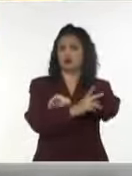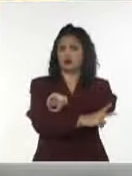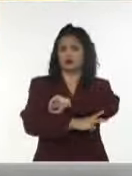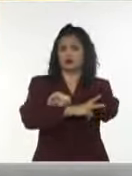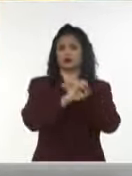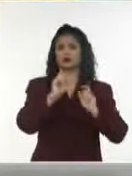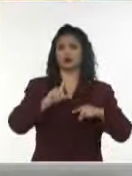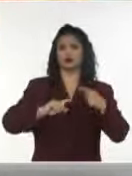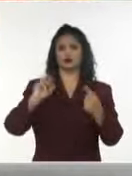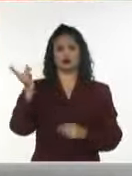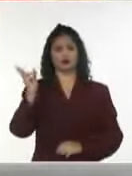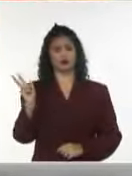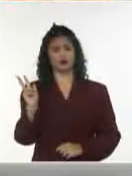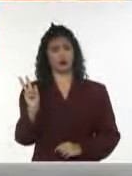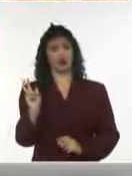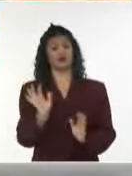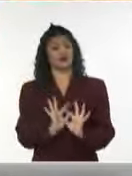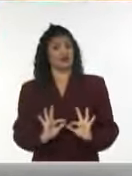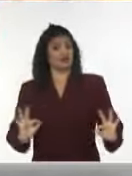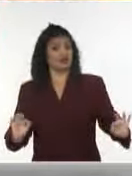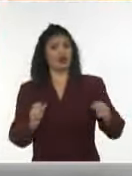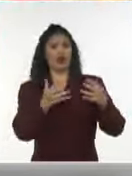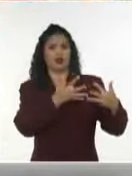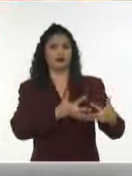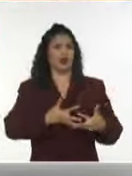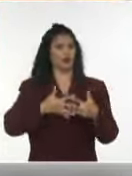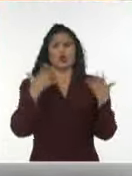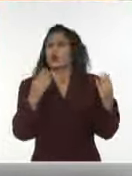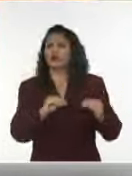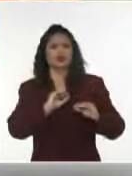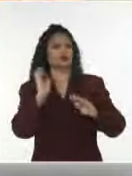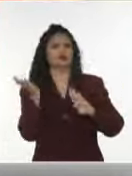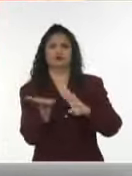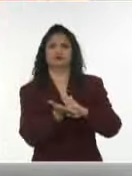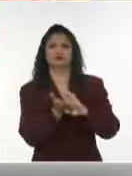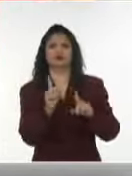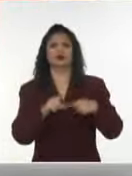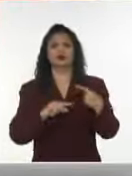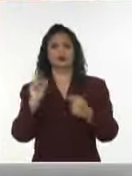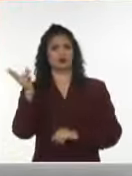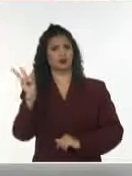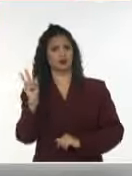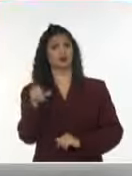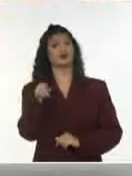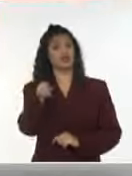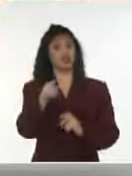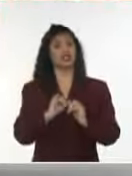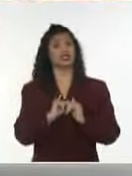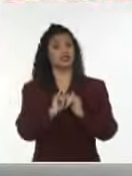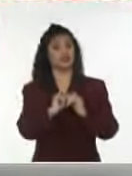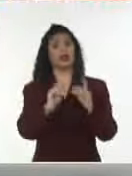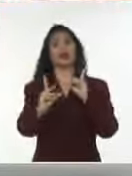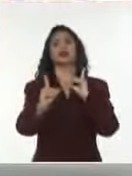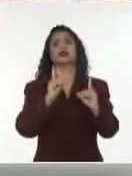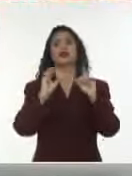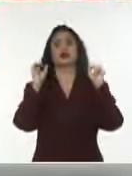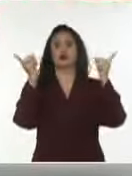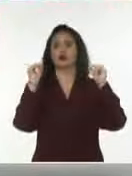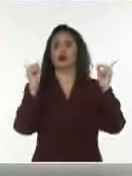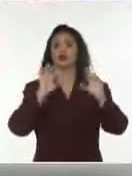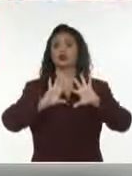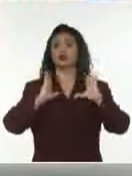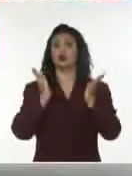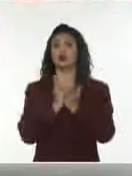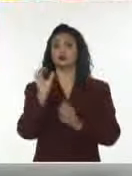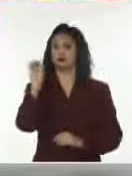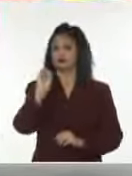por Estados Unidos. Sobre el diálogo político aseveró que se producirá con todos los sectores del país y aclaró que el punto de partida